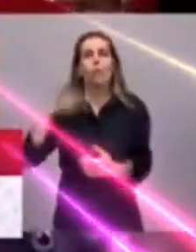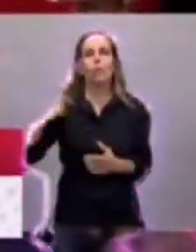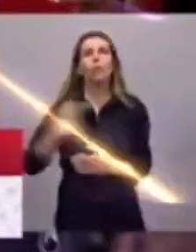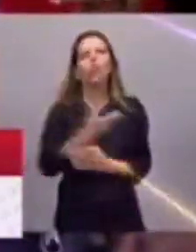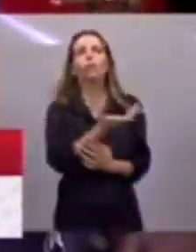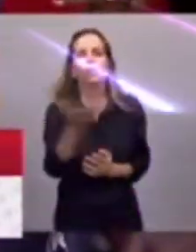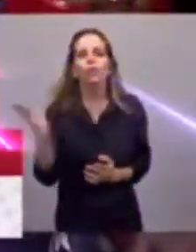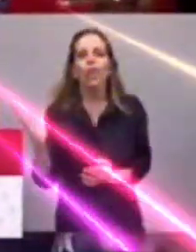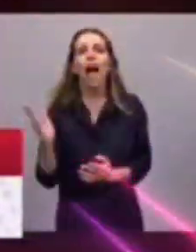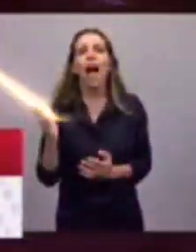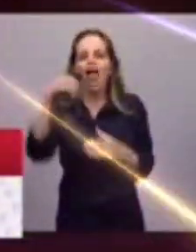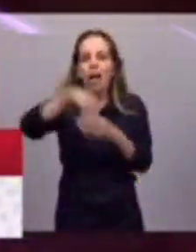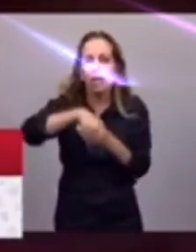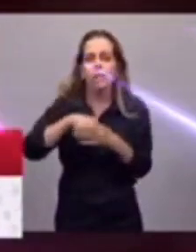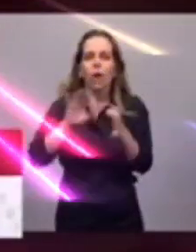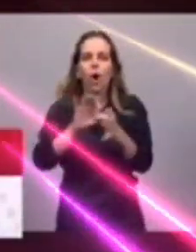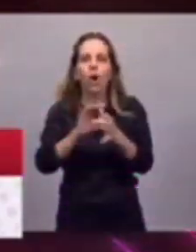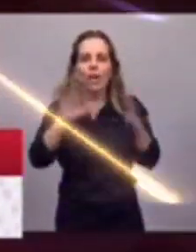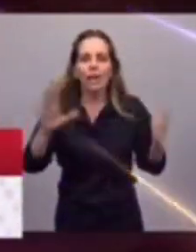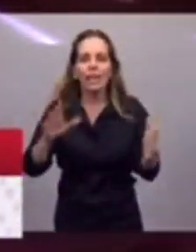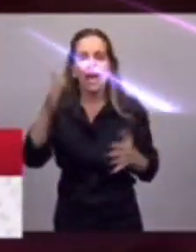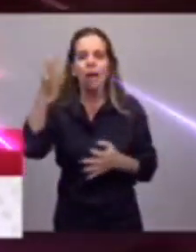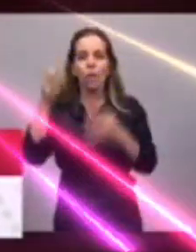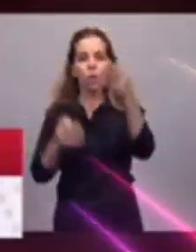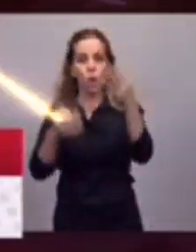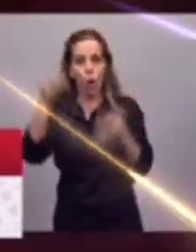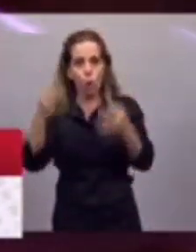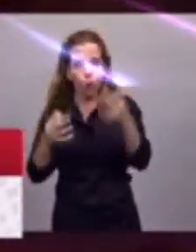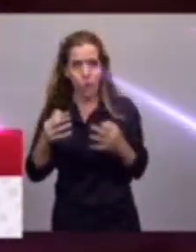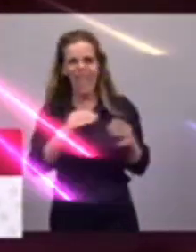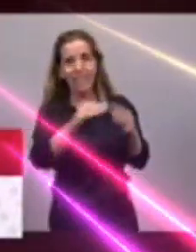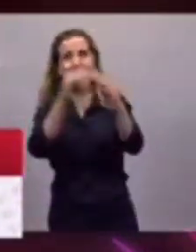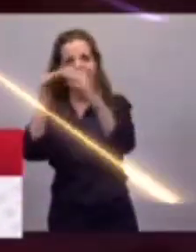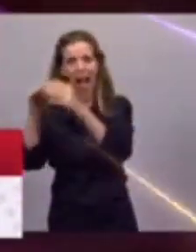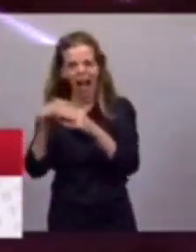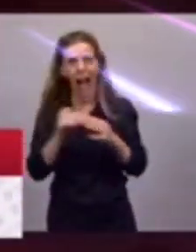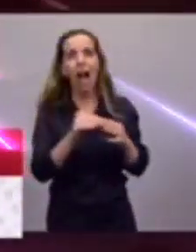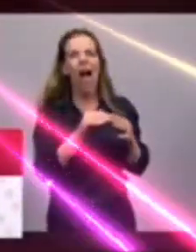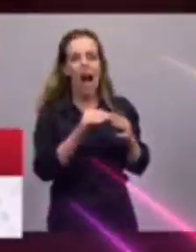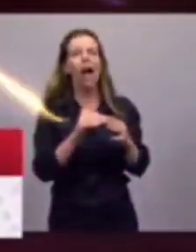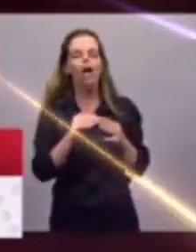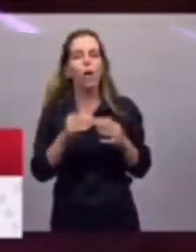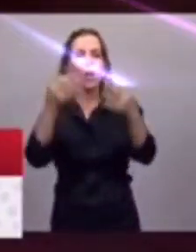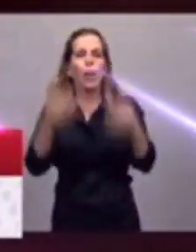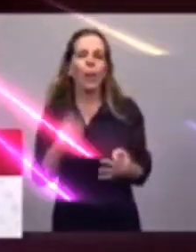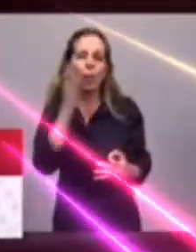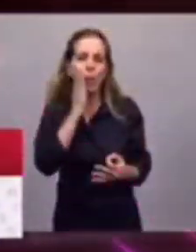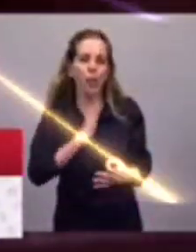con libertad, con justicia y con bondad.